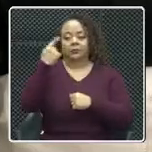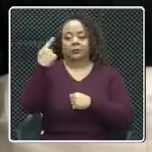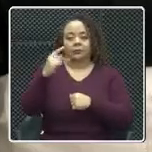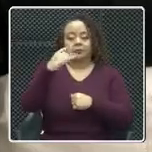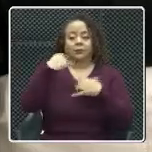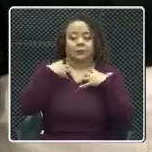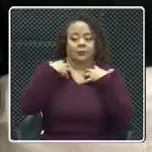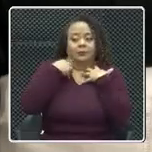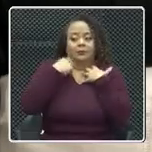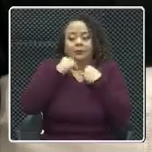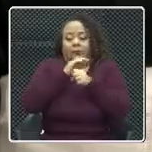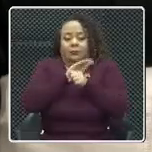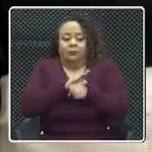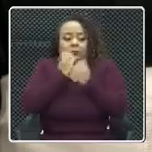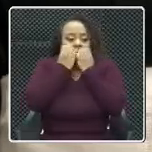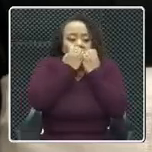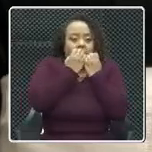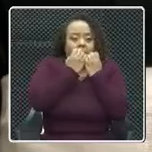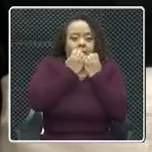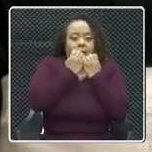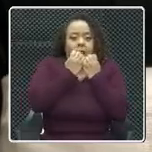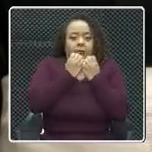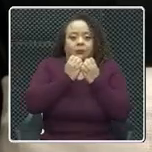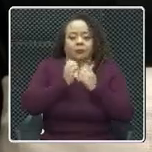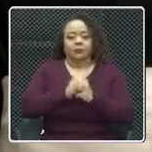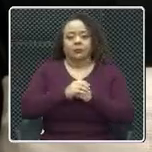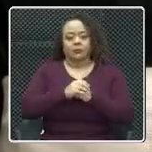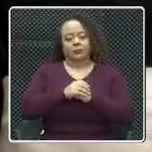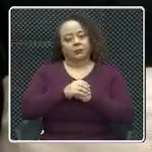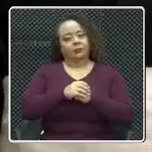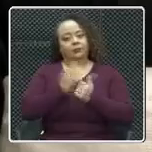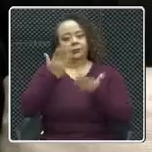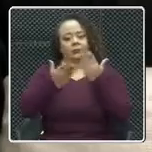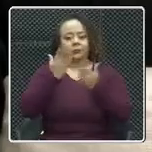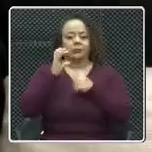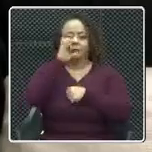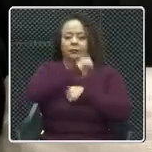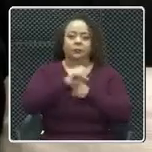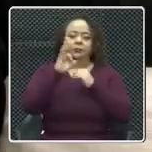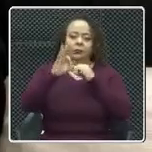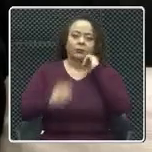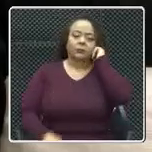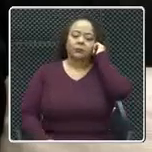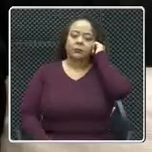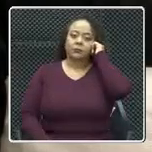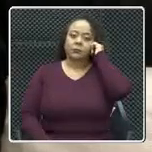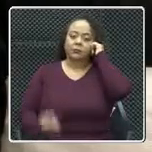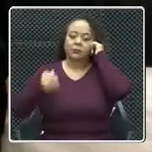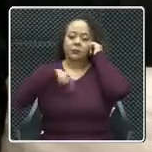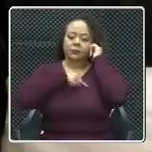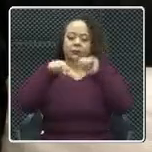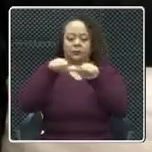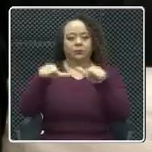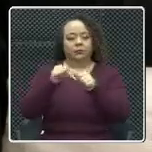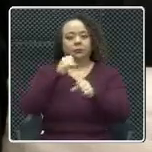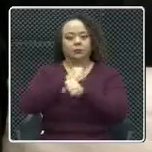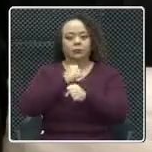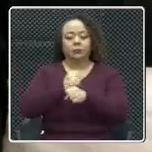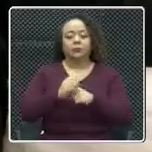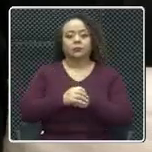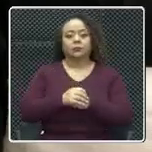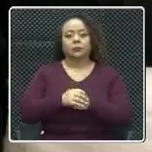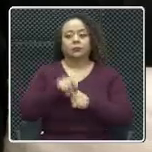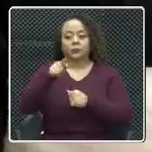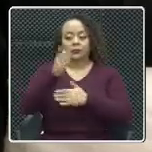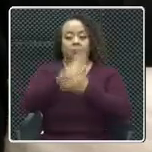el estrés y la presión y la ansiedad que eso nos... Tal vez identificar bien nuestro ámbito de trabajo es